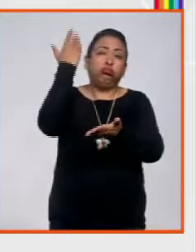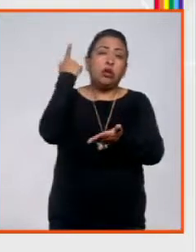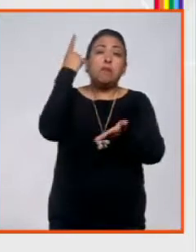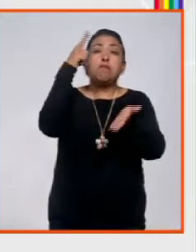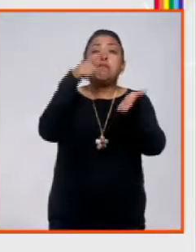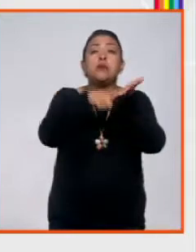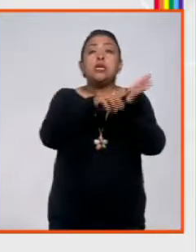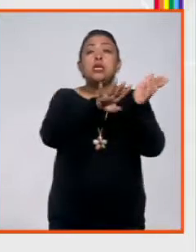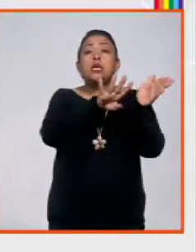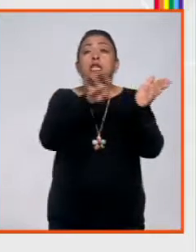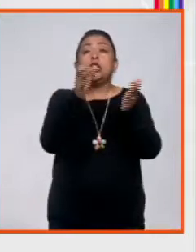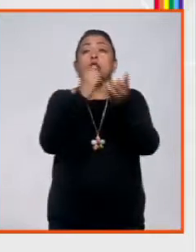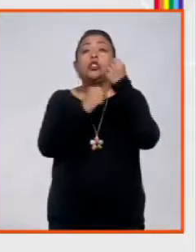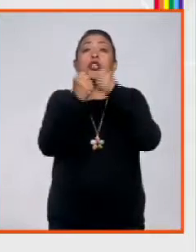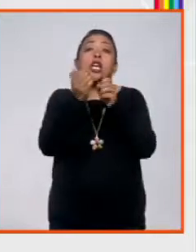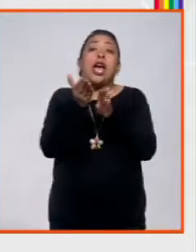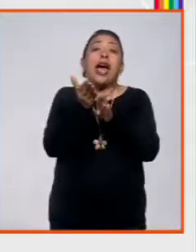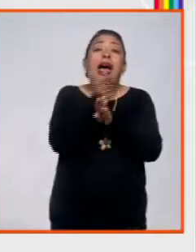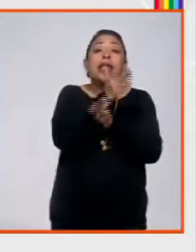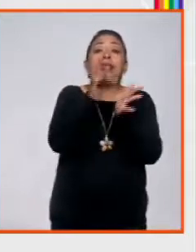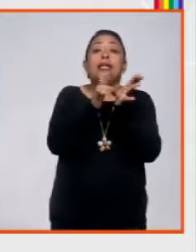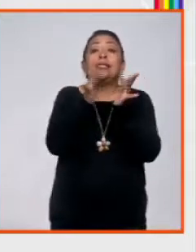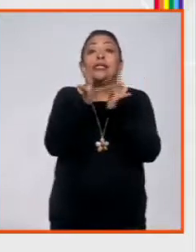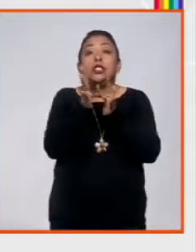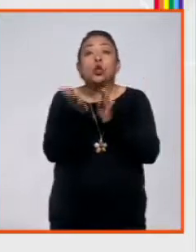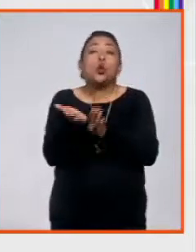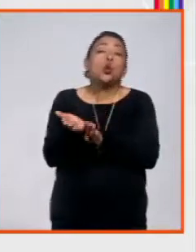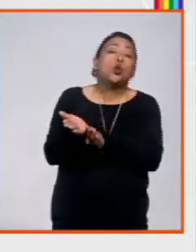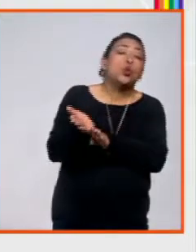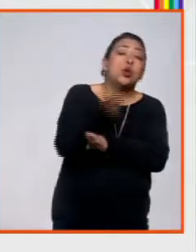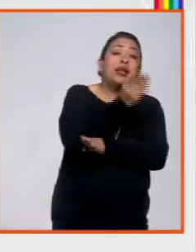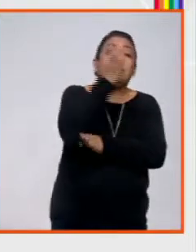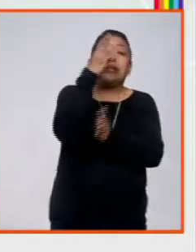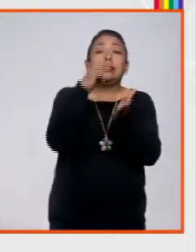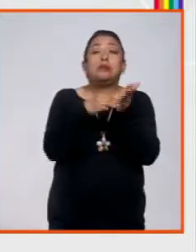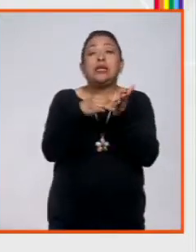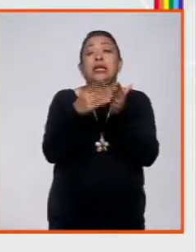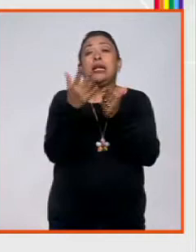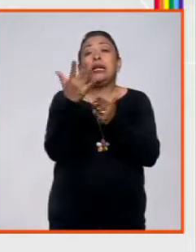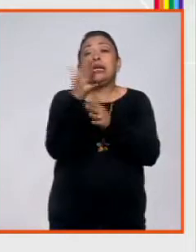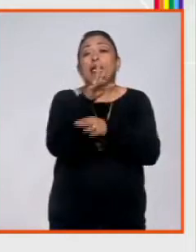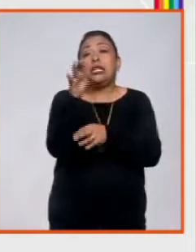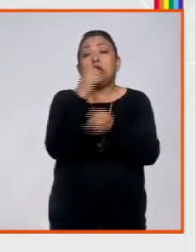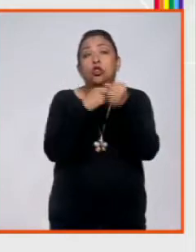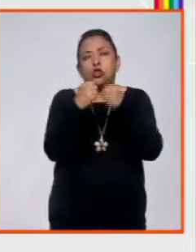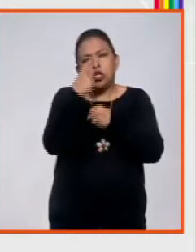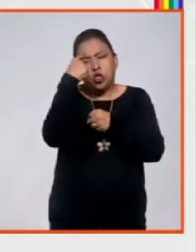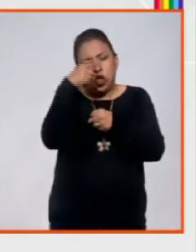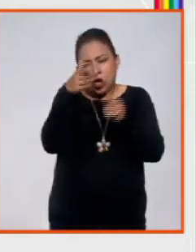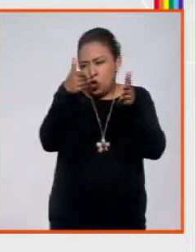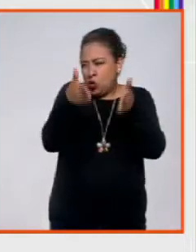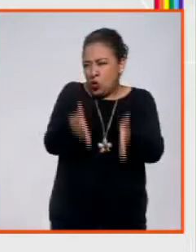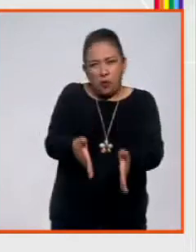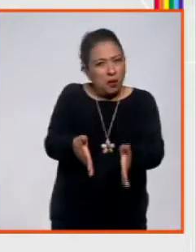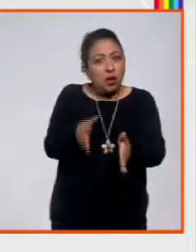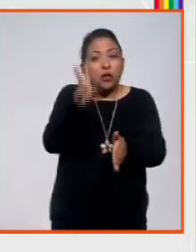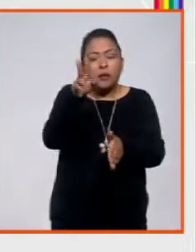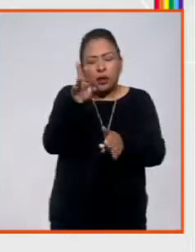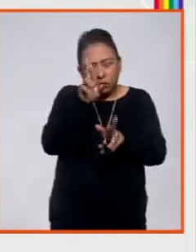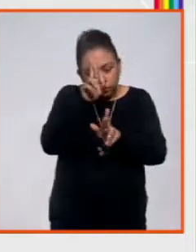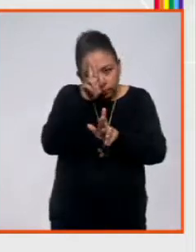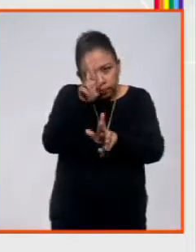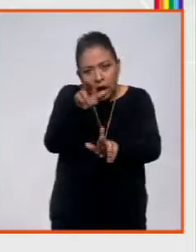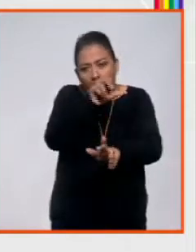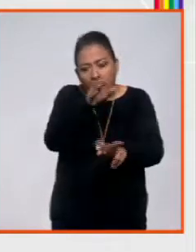1500 antes de cristo hace 3.500 años yo creo que más que tumba debiese considerarse un templo